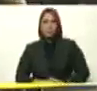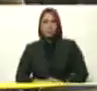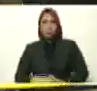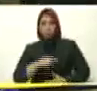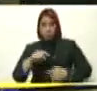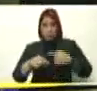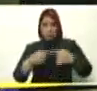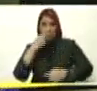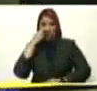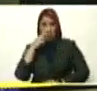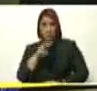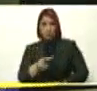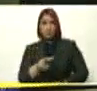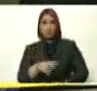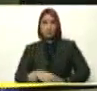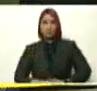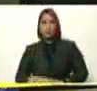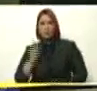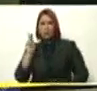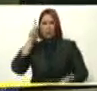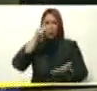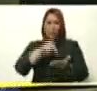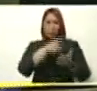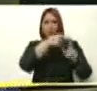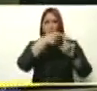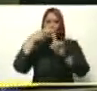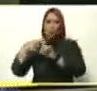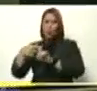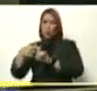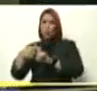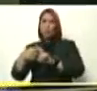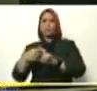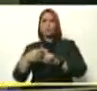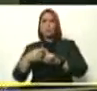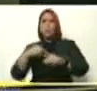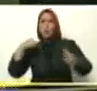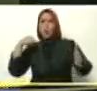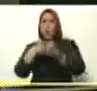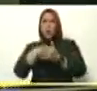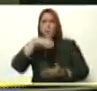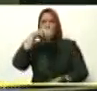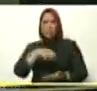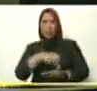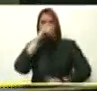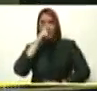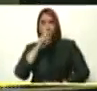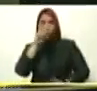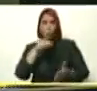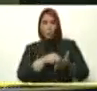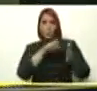Luego vino y se sumó a la aventura golpista del año 2019.